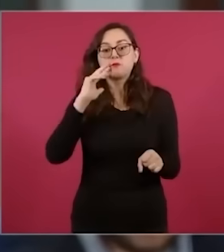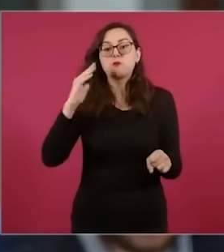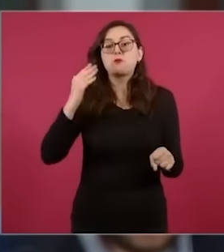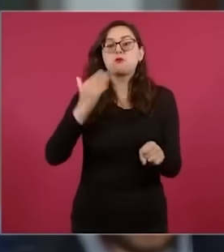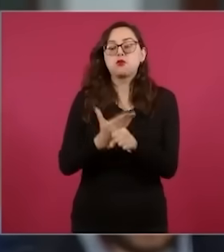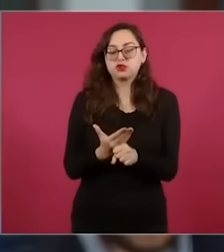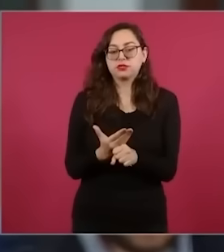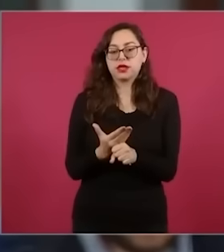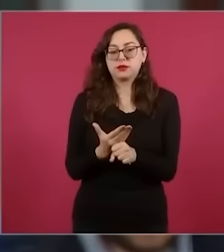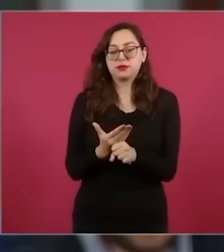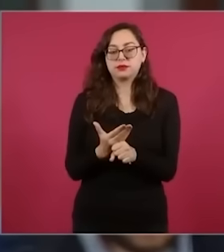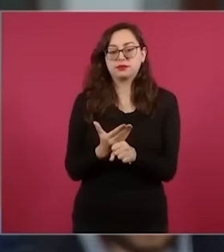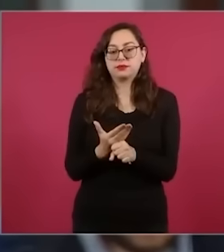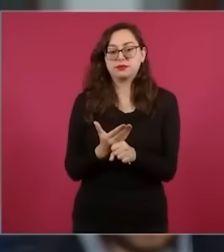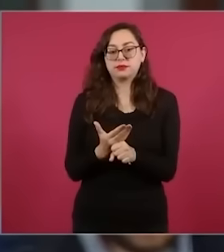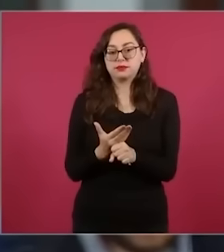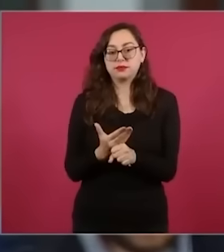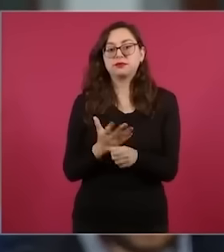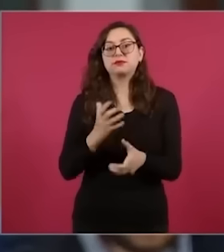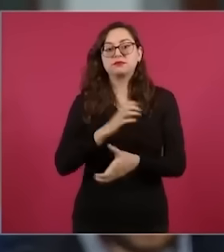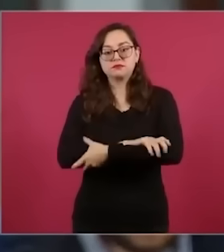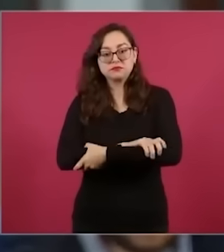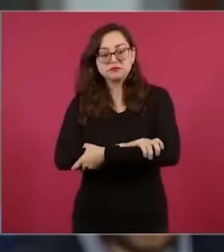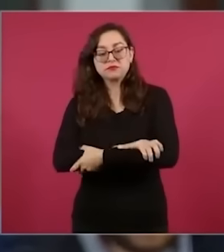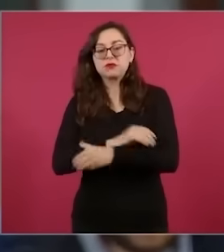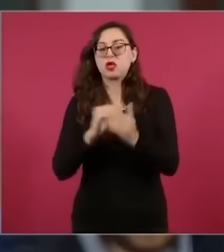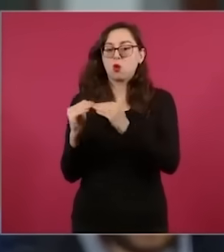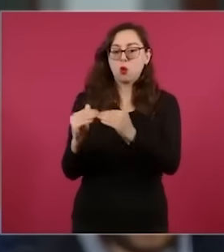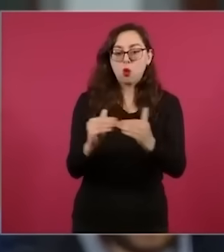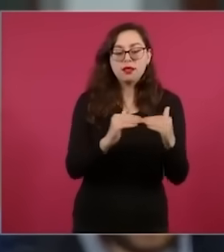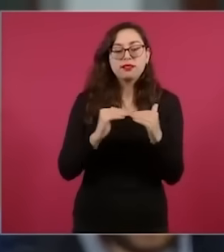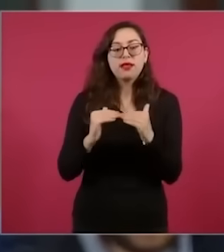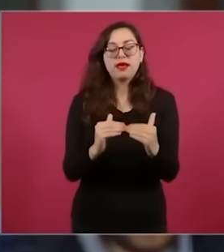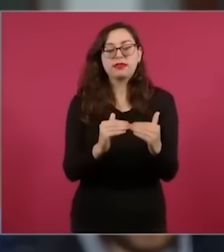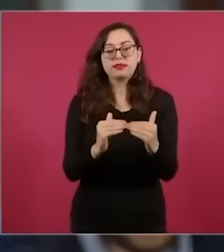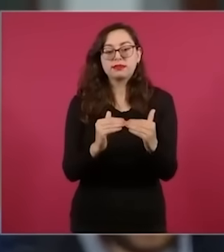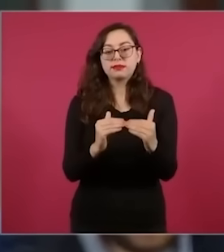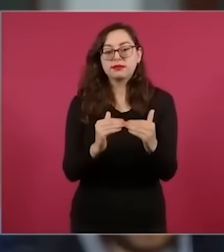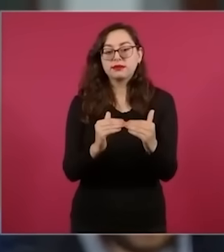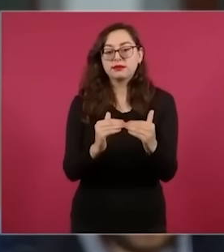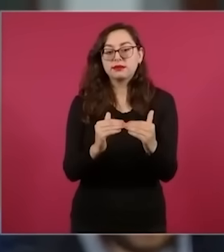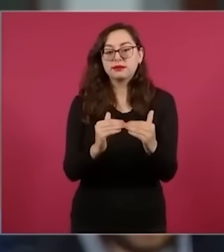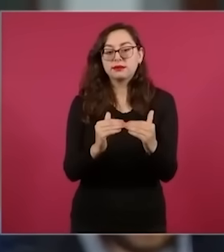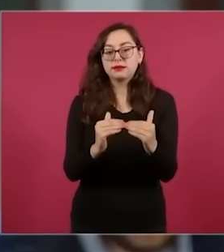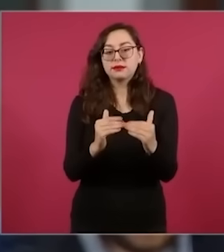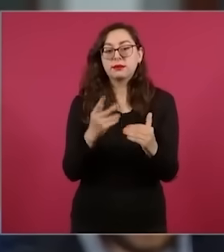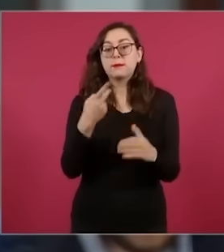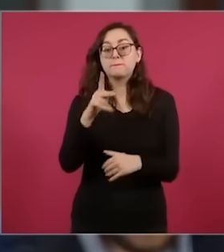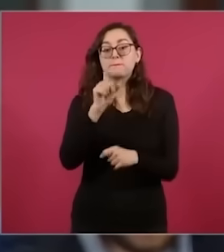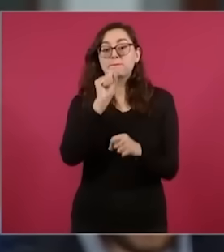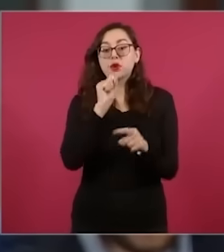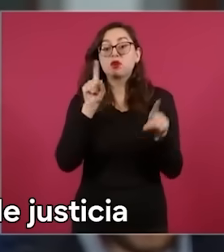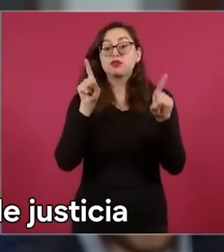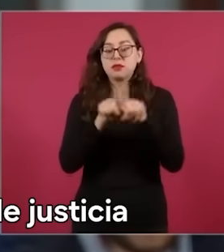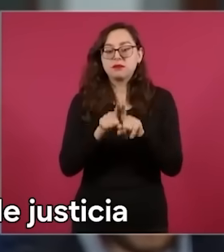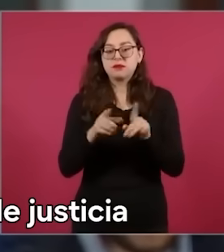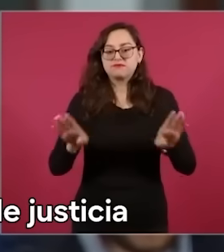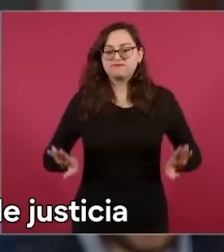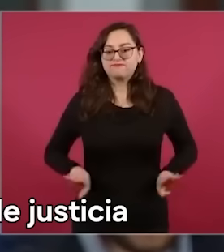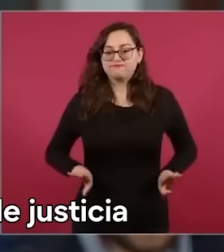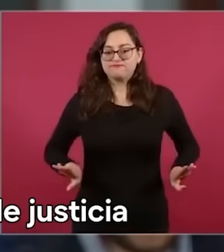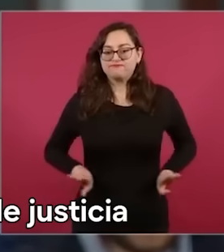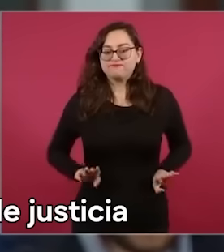de solidaridad, de igualdad, pero también de integridad,